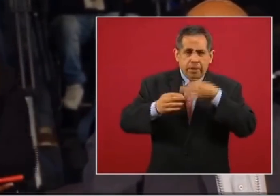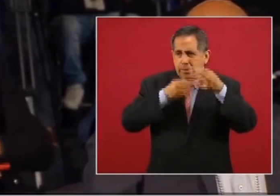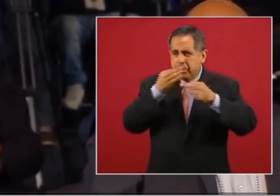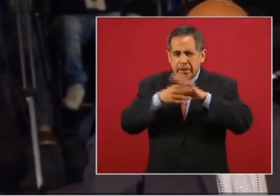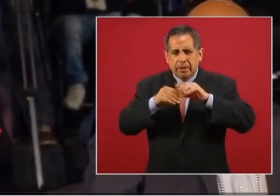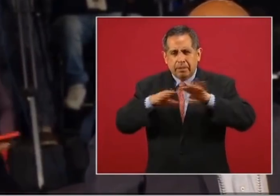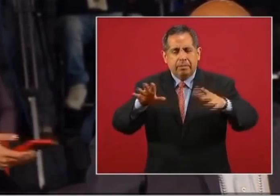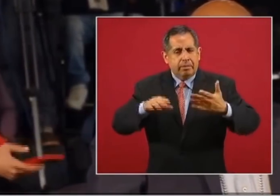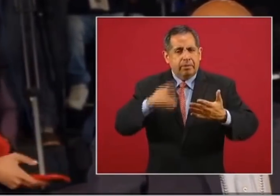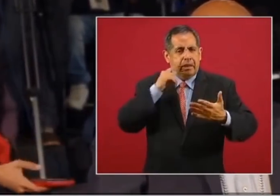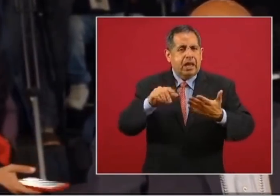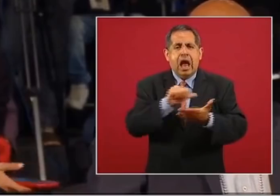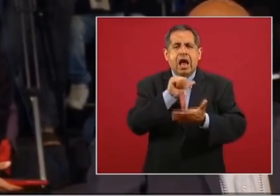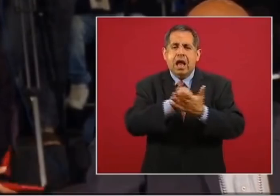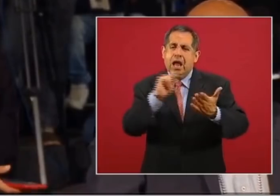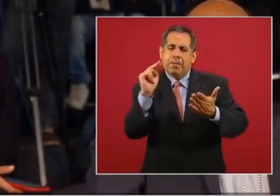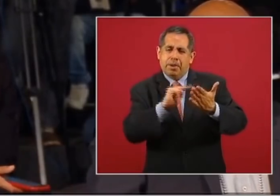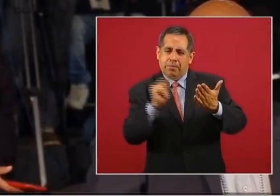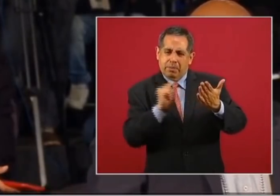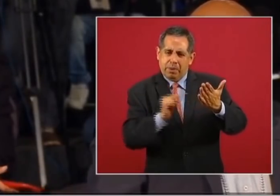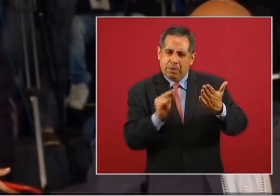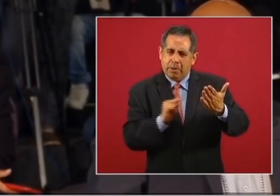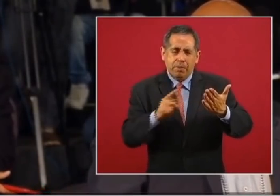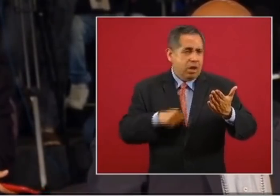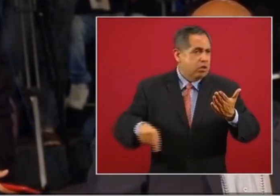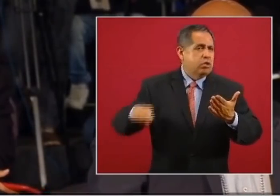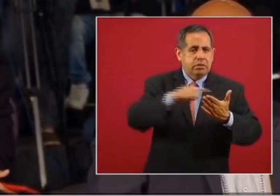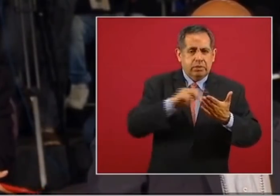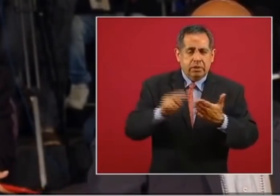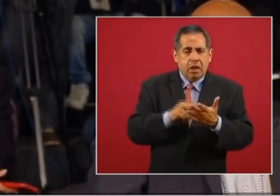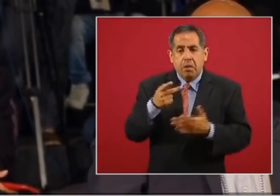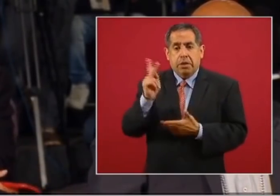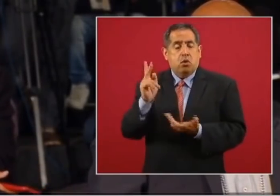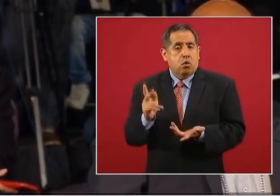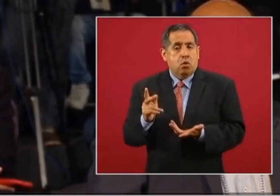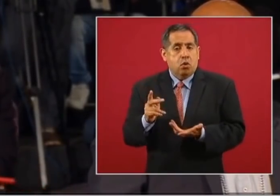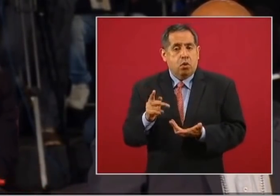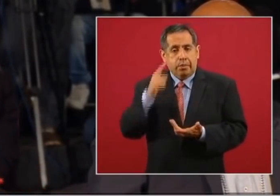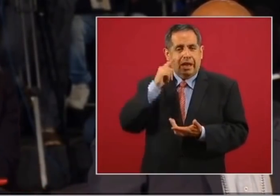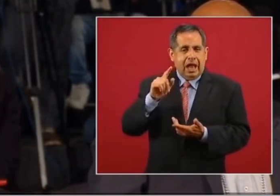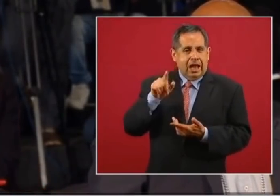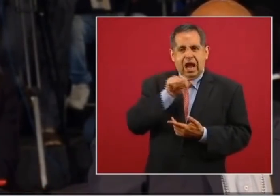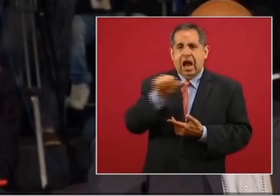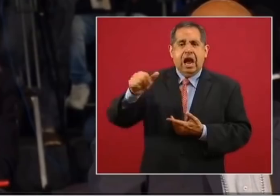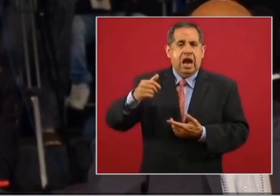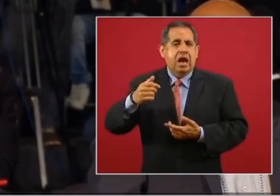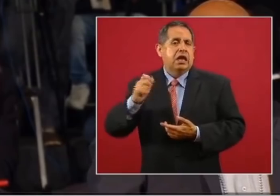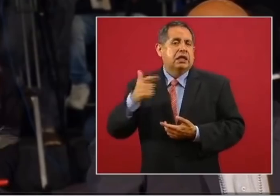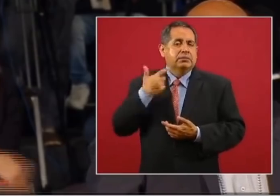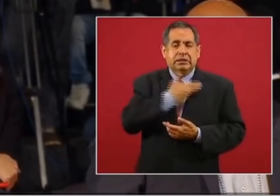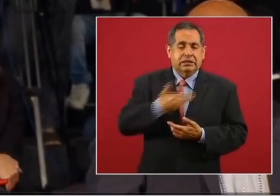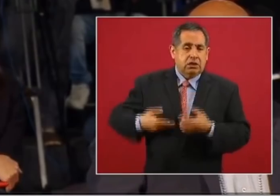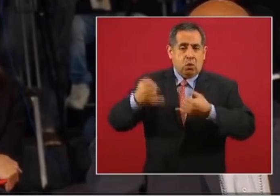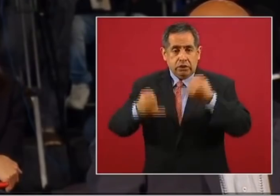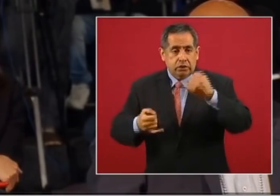son las actas para firmar, sin embargo, para el juicio de los expresidentes, sin embargo, les piden